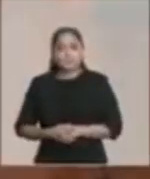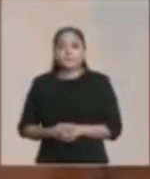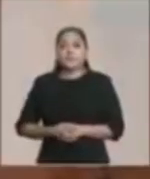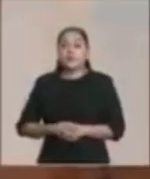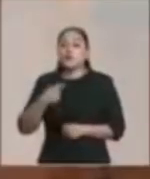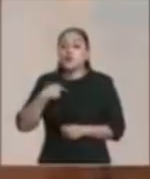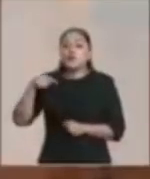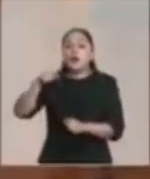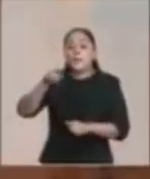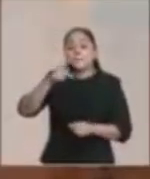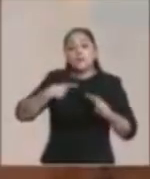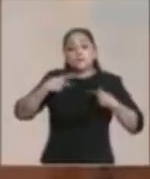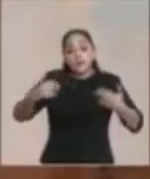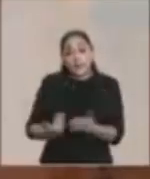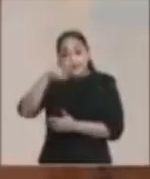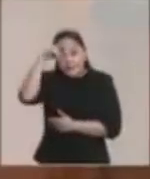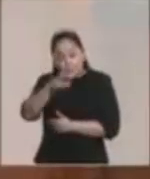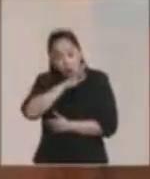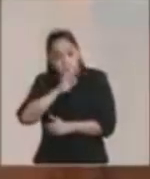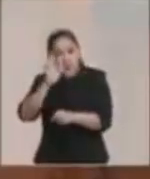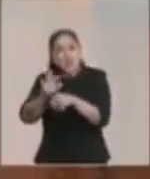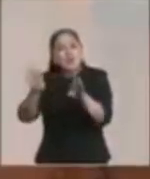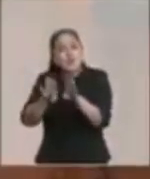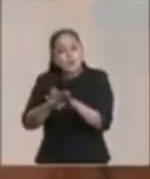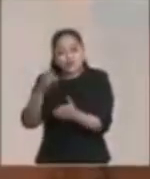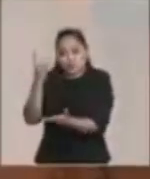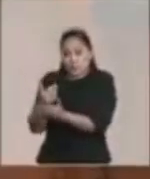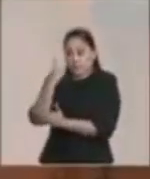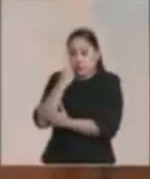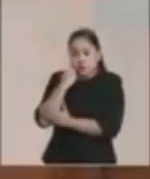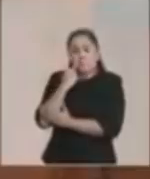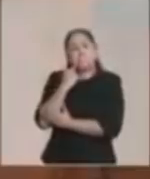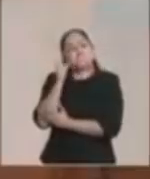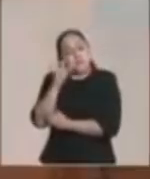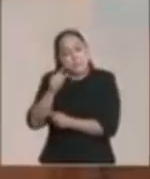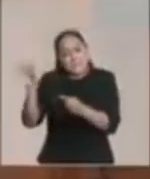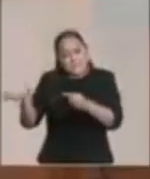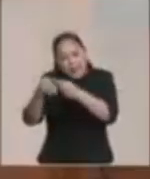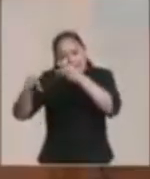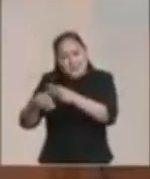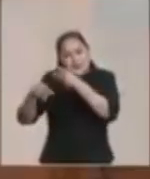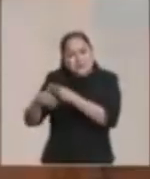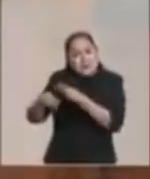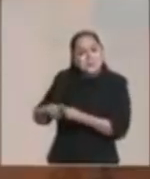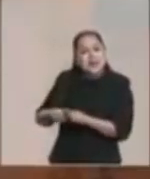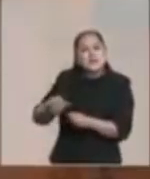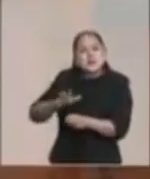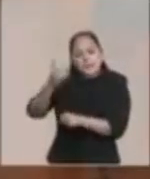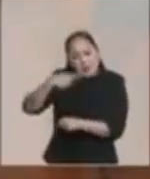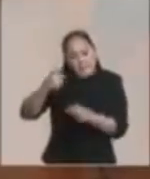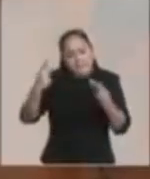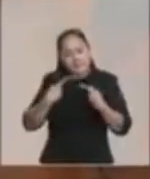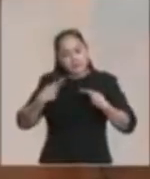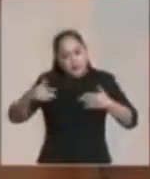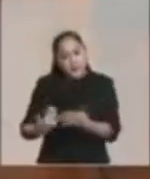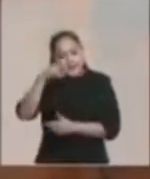para defender a los mexicanos, pues no solo utilizaría la policía, sino todo lo que estuviera a mi alcance para defender a los mexicanos.